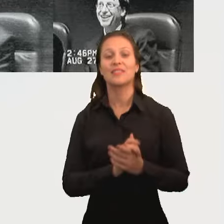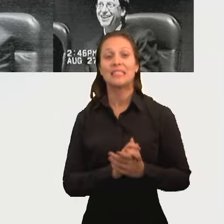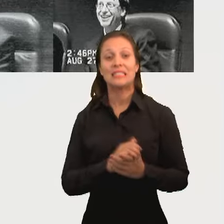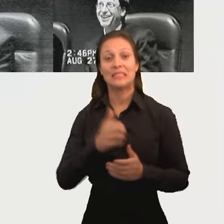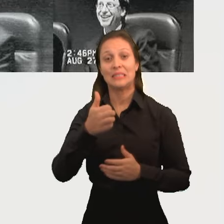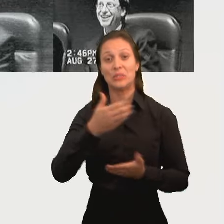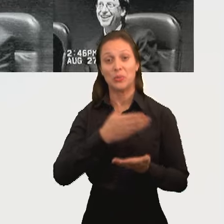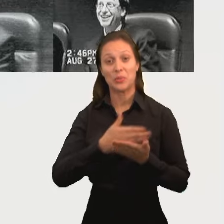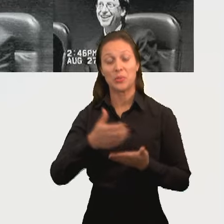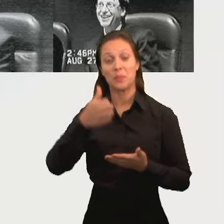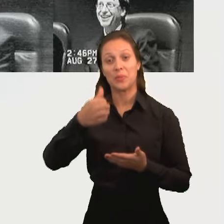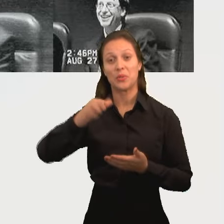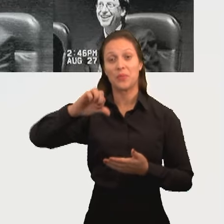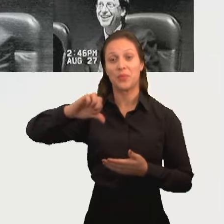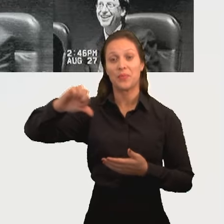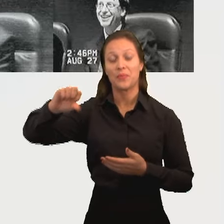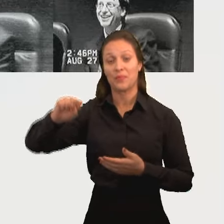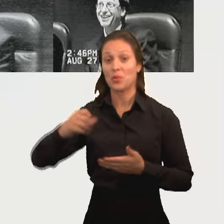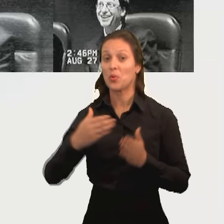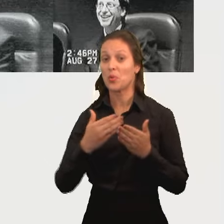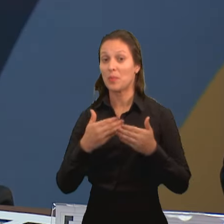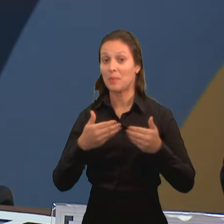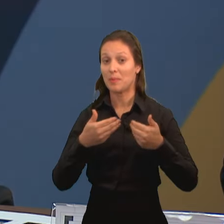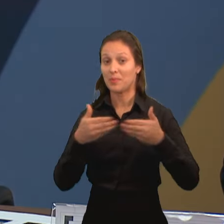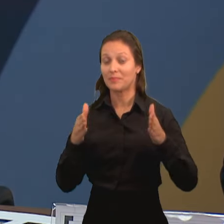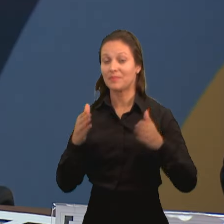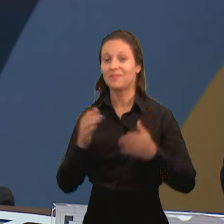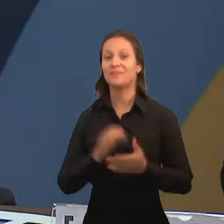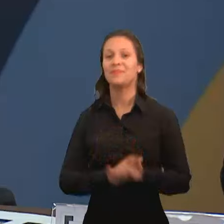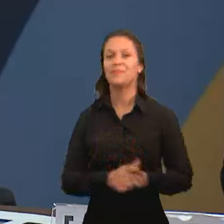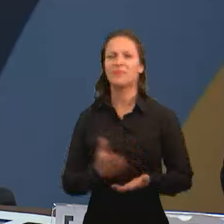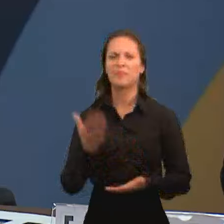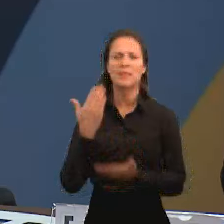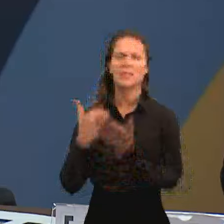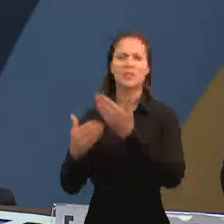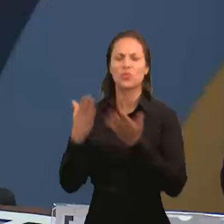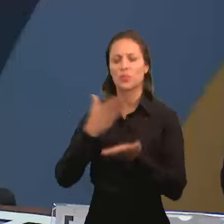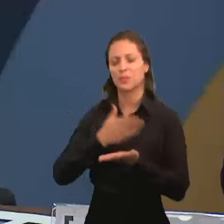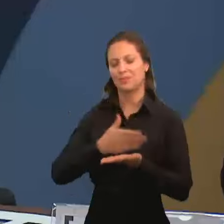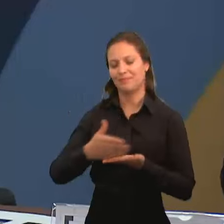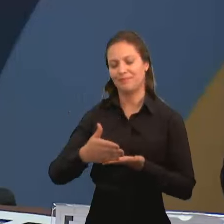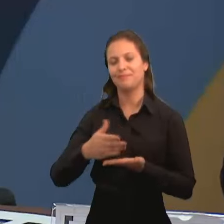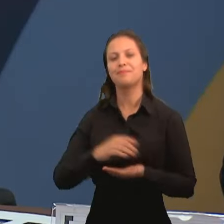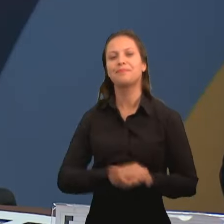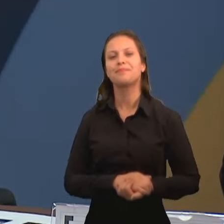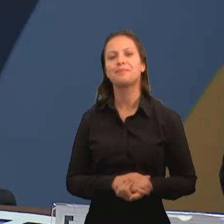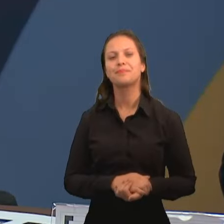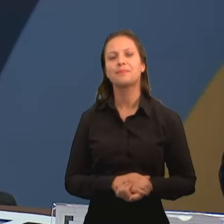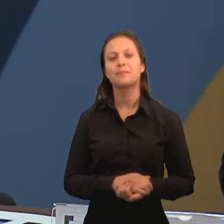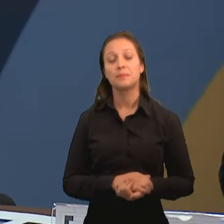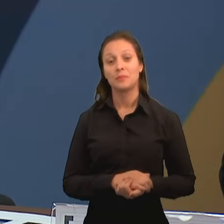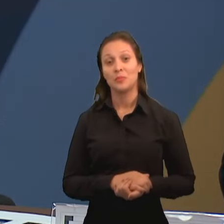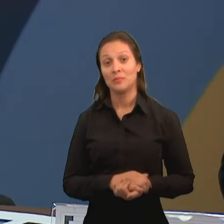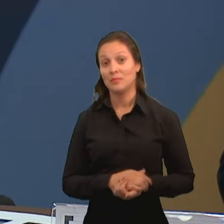cambió en 1998. Esta es la página inicial de Google en ese año.